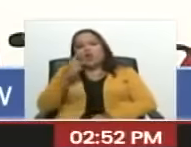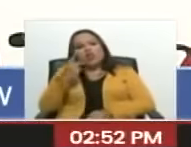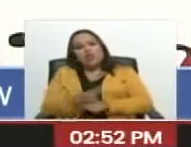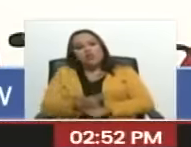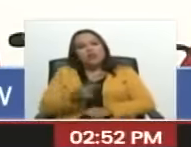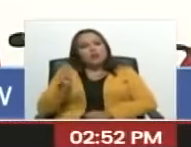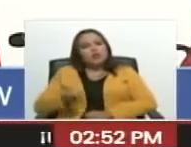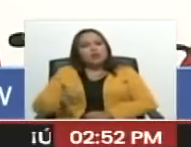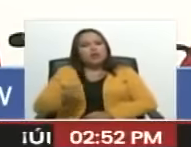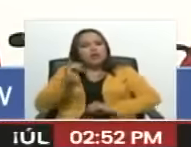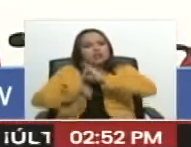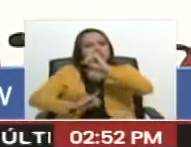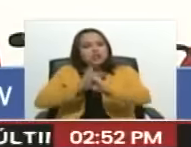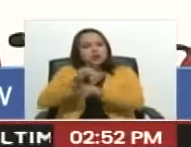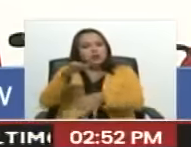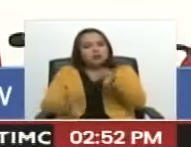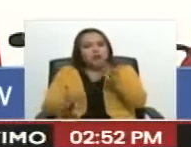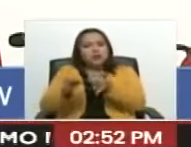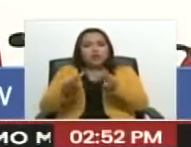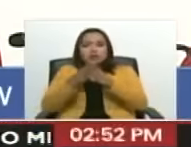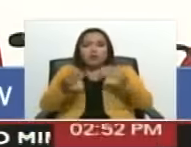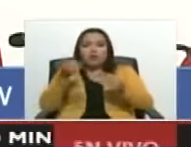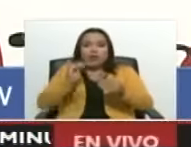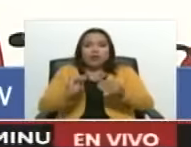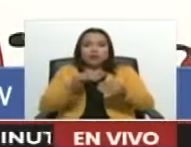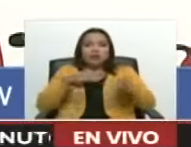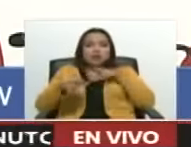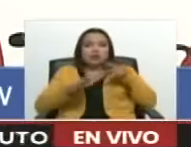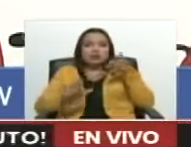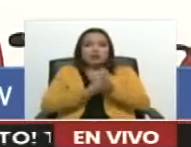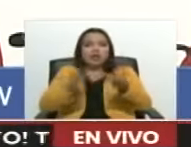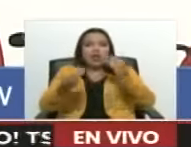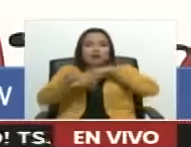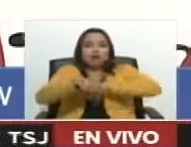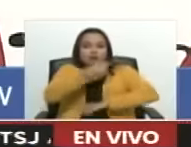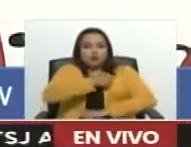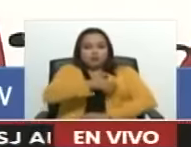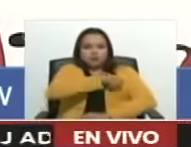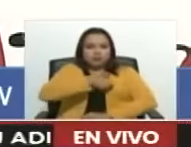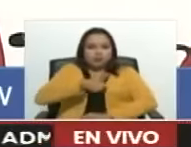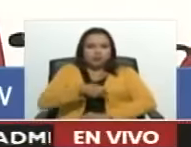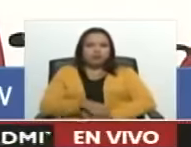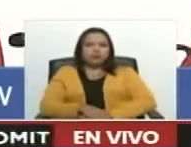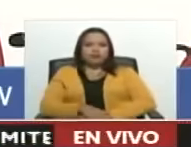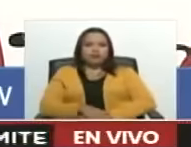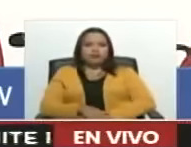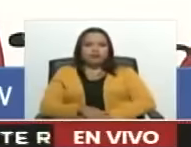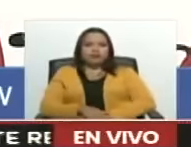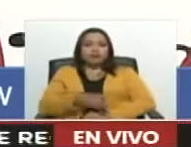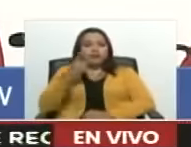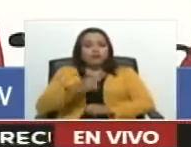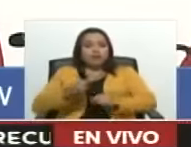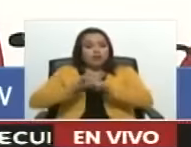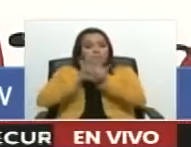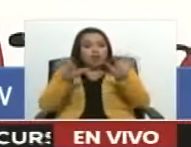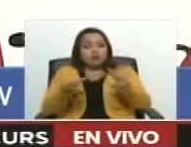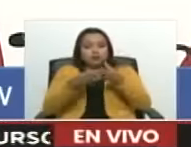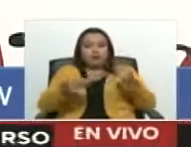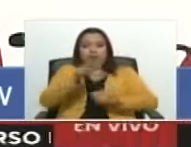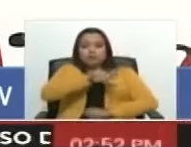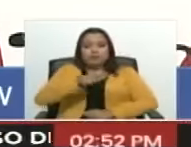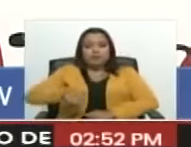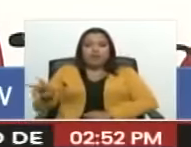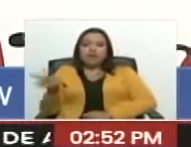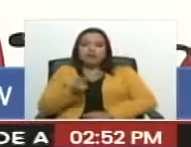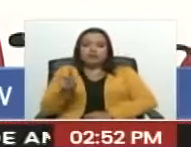Justicia. Esto todo está referido al acuerdo de Ginebra. Eso debe estar muy claro para todos los